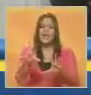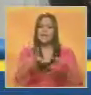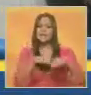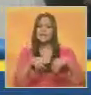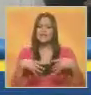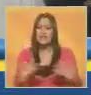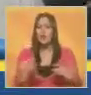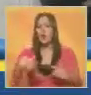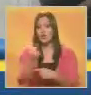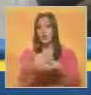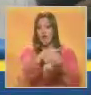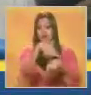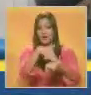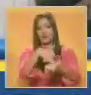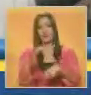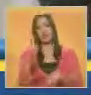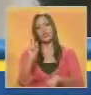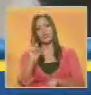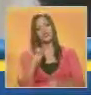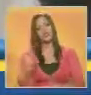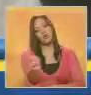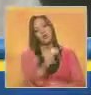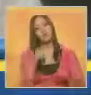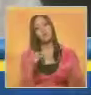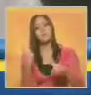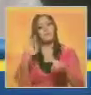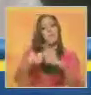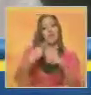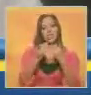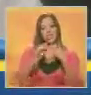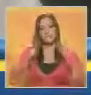la descentralización y la democracia.